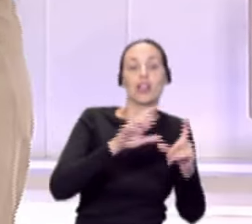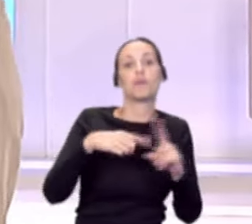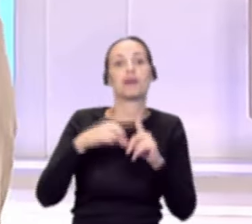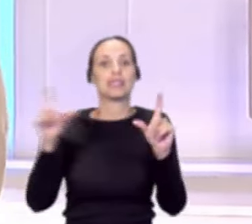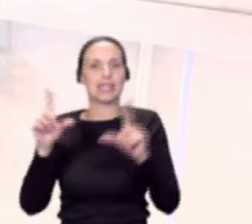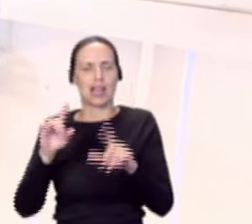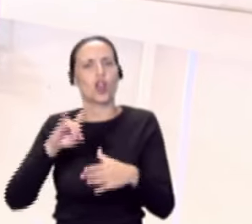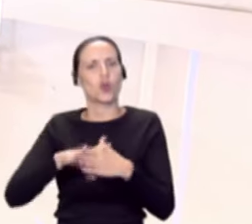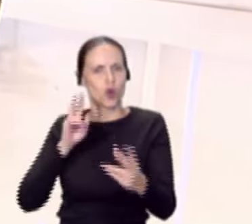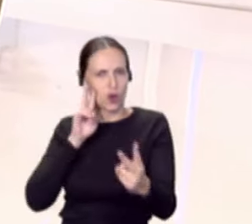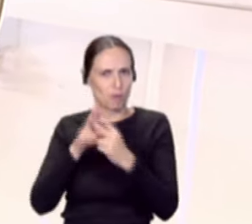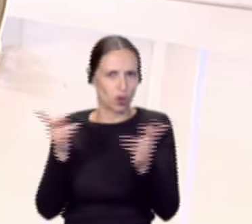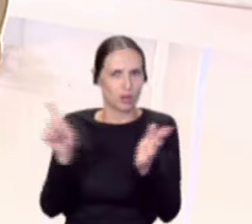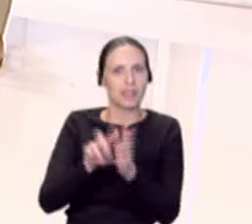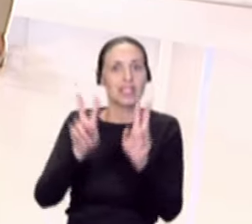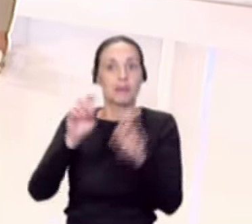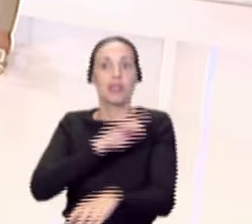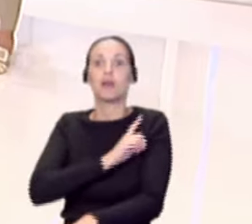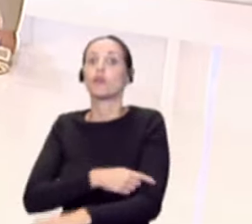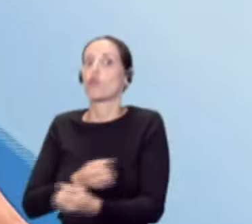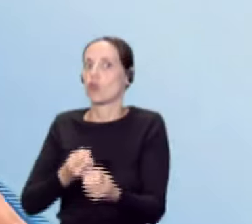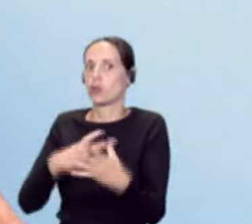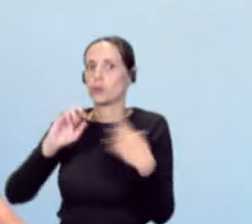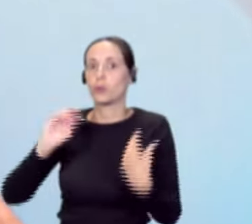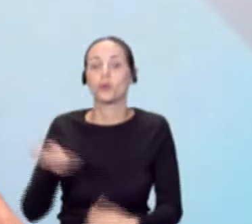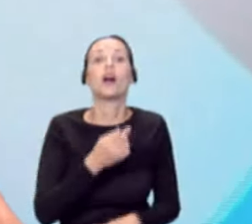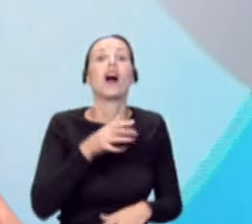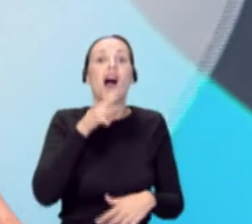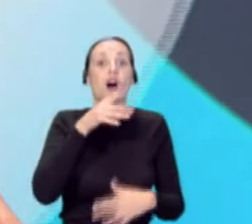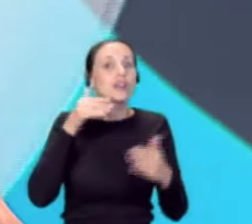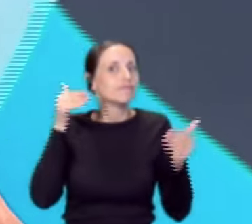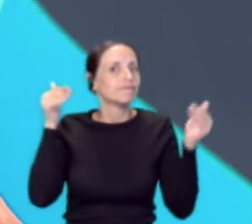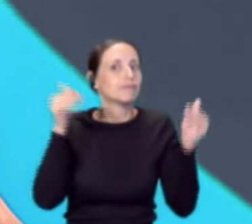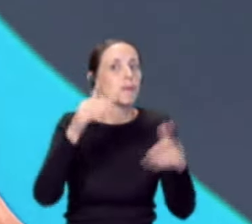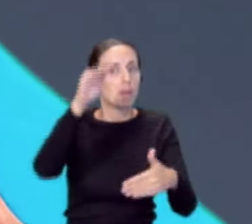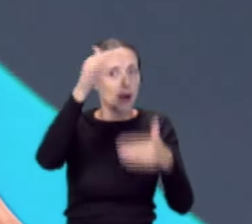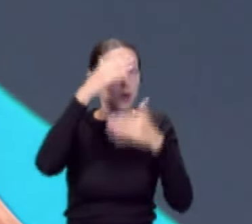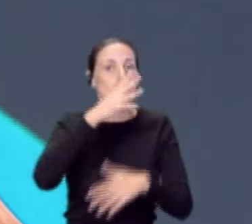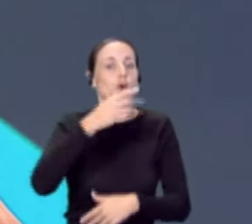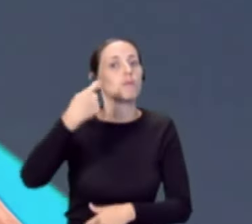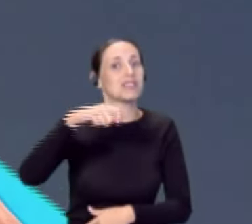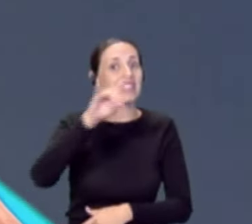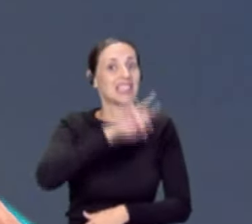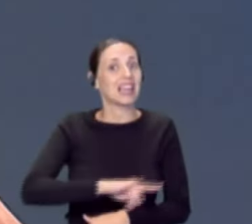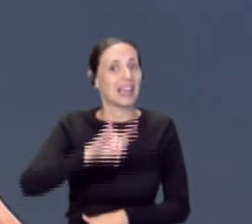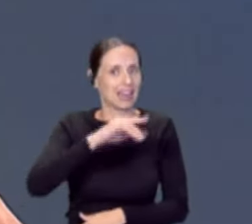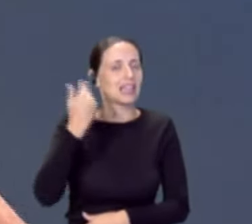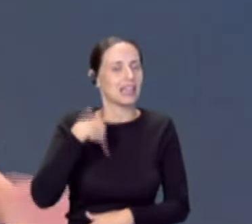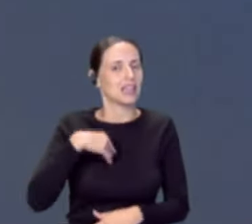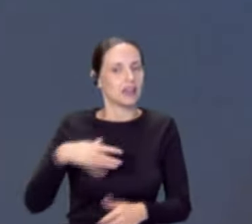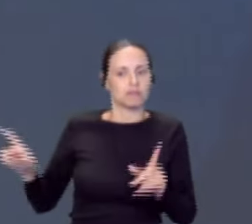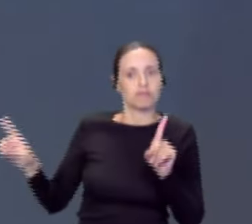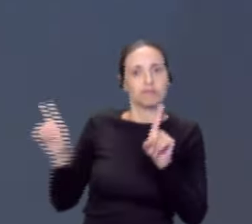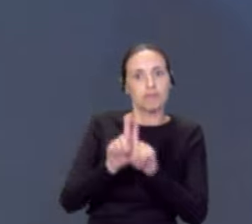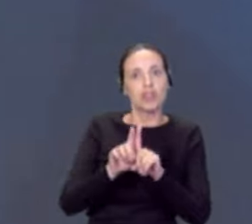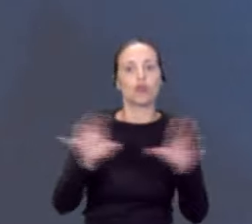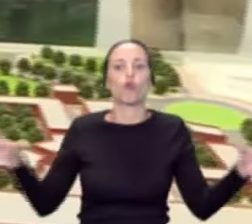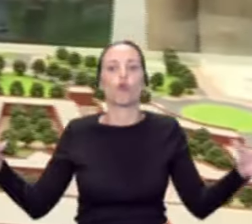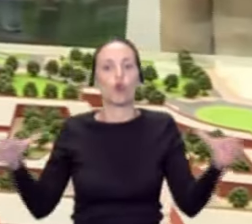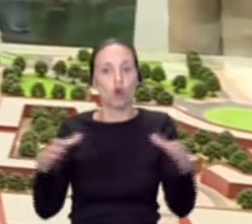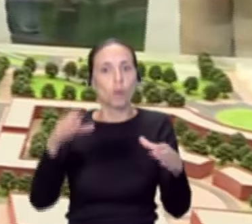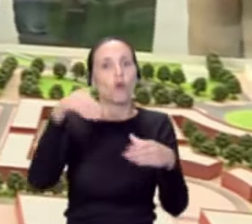con mucho más deporte. Mucho que contar y nos vamos ya directamente a Marruecos, donde ya se encuentra el presidente de Canarias, quien está acompañado por una delegación